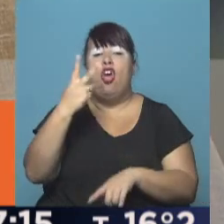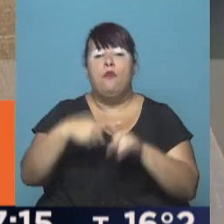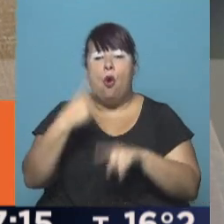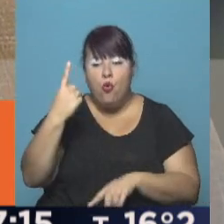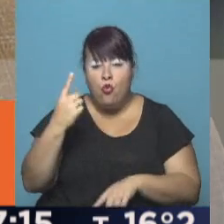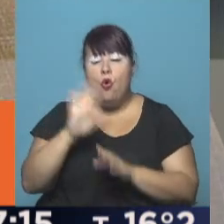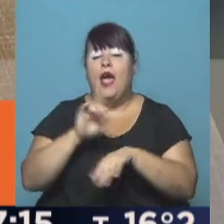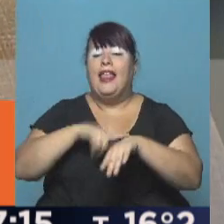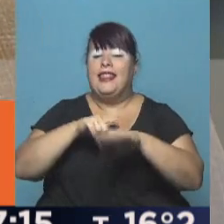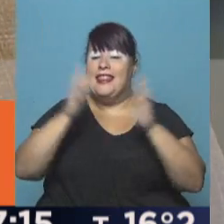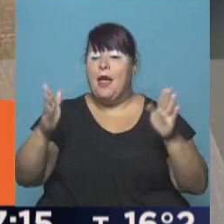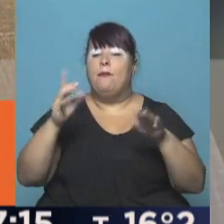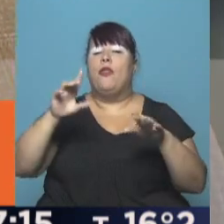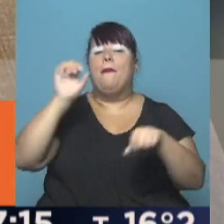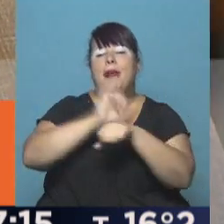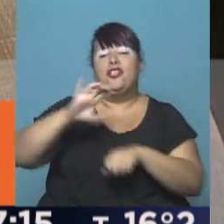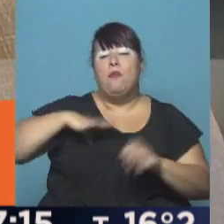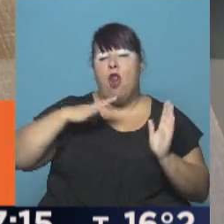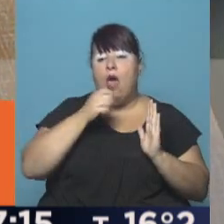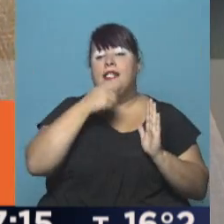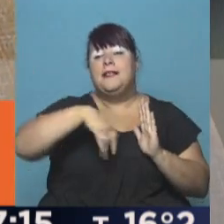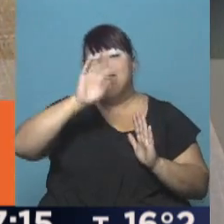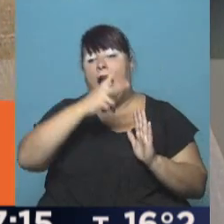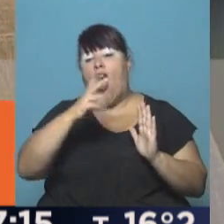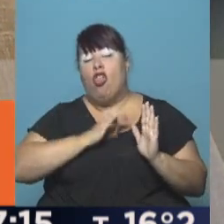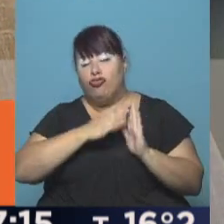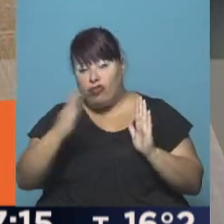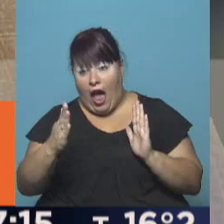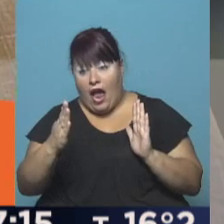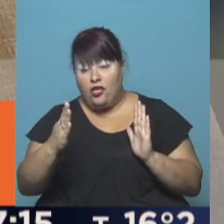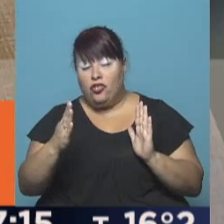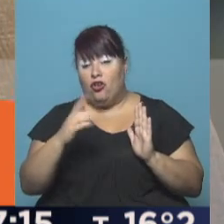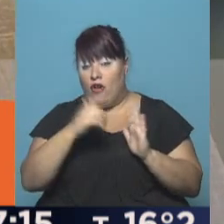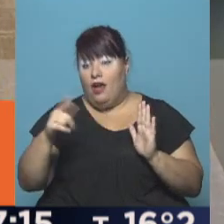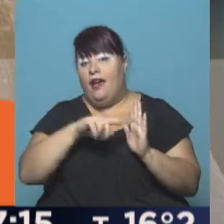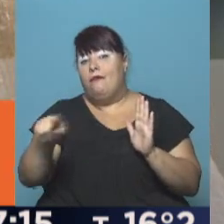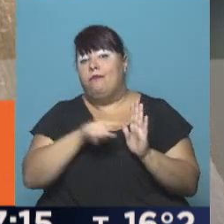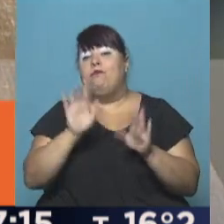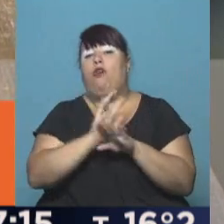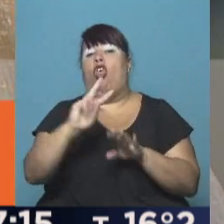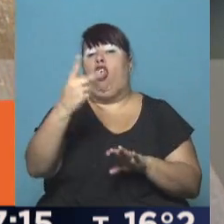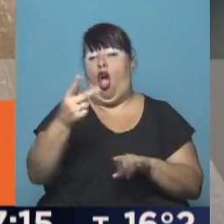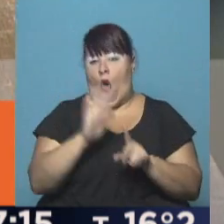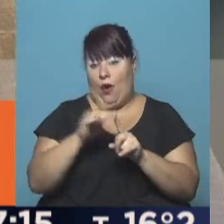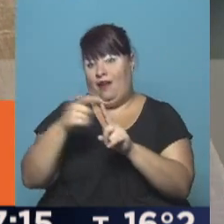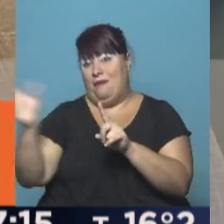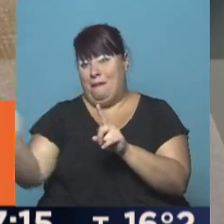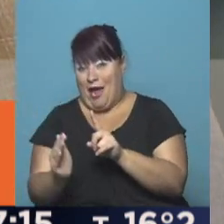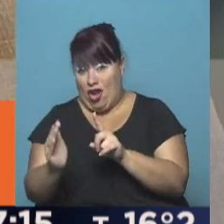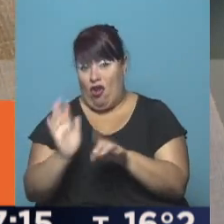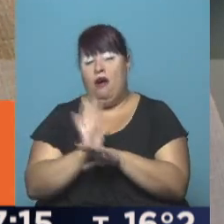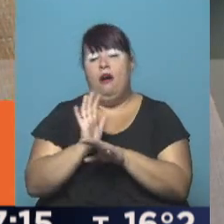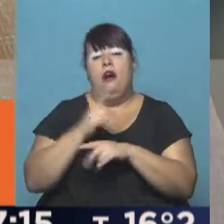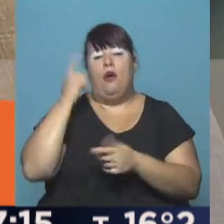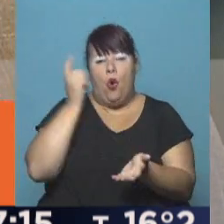1 es decir el tiempo de prisión preventiva que excedía los dos años se completaba doble los hechos